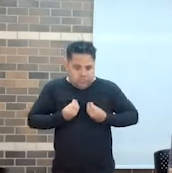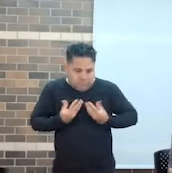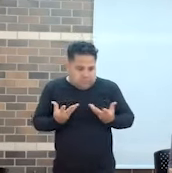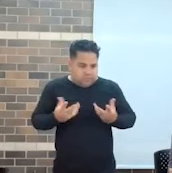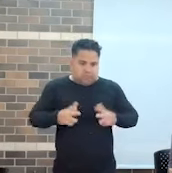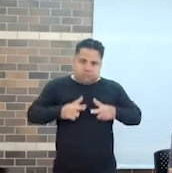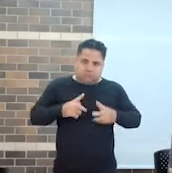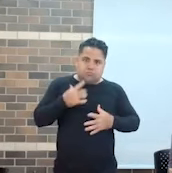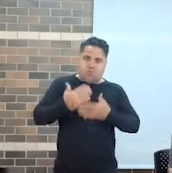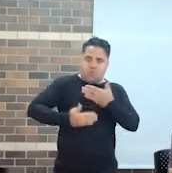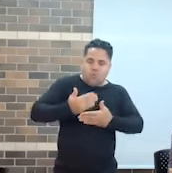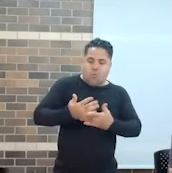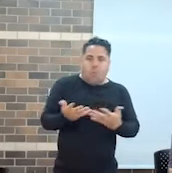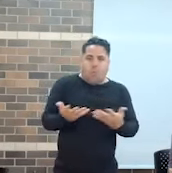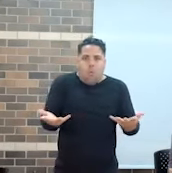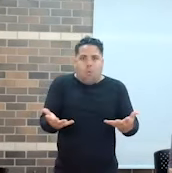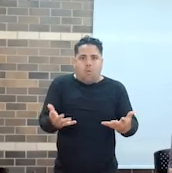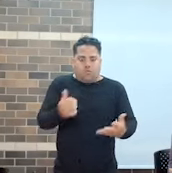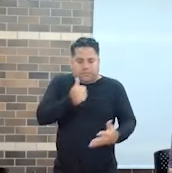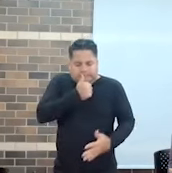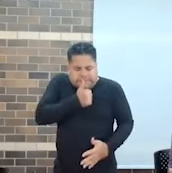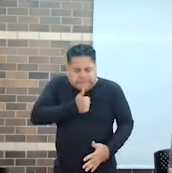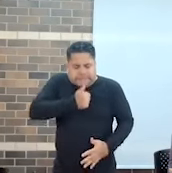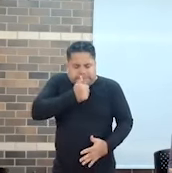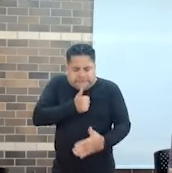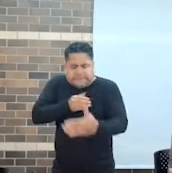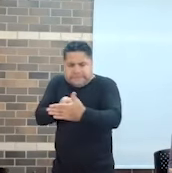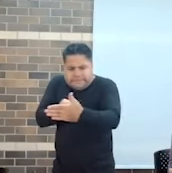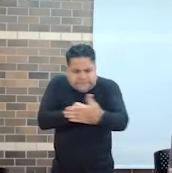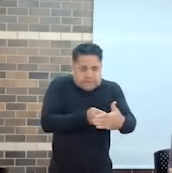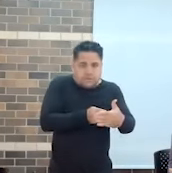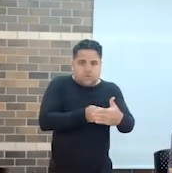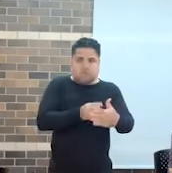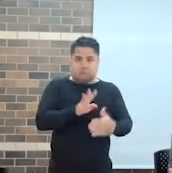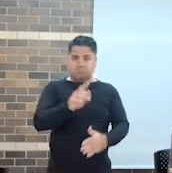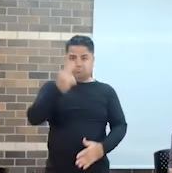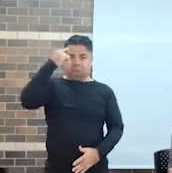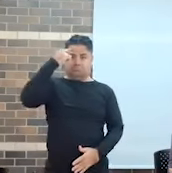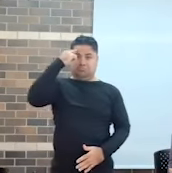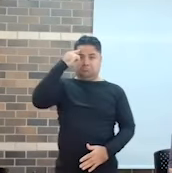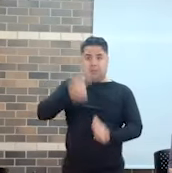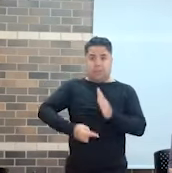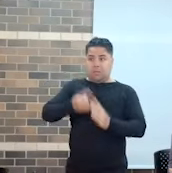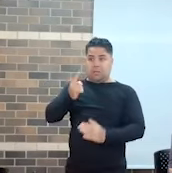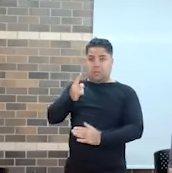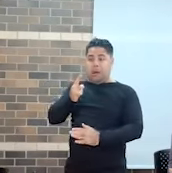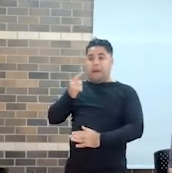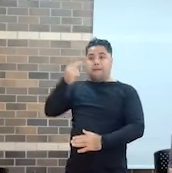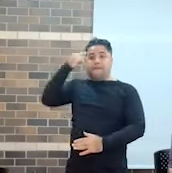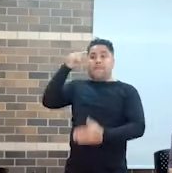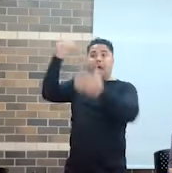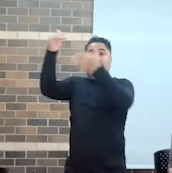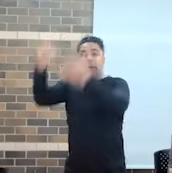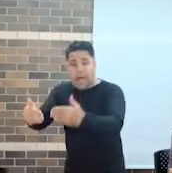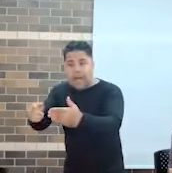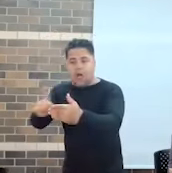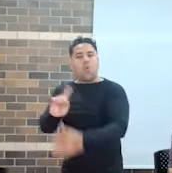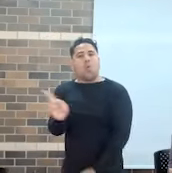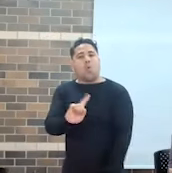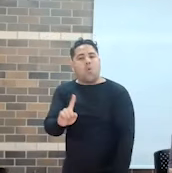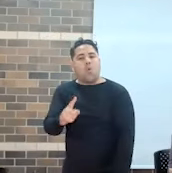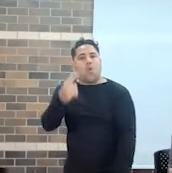las afrontamos. Y mire que no tenemos que irnos directamente a la discapacidad. Mire que